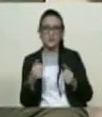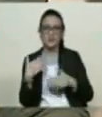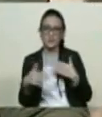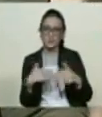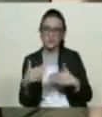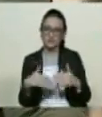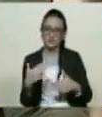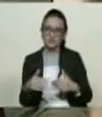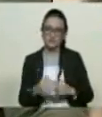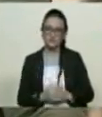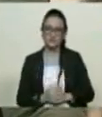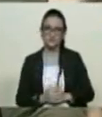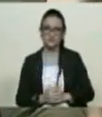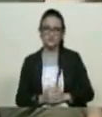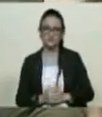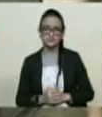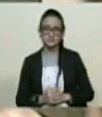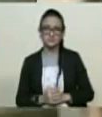proceso.